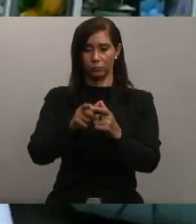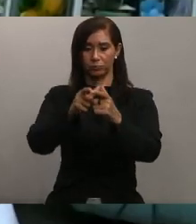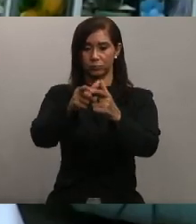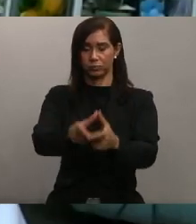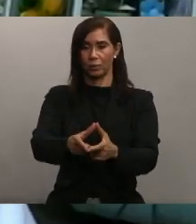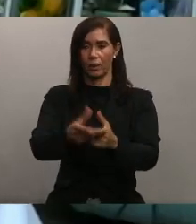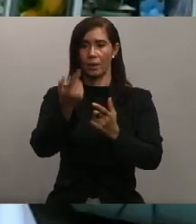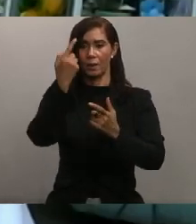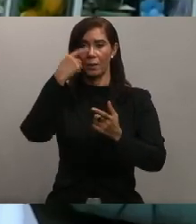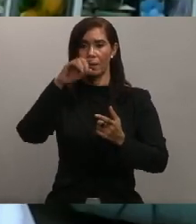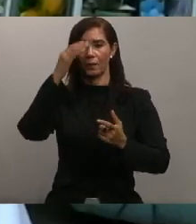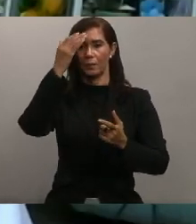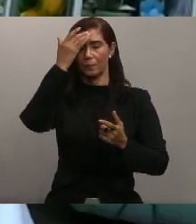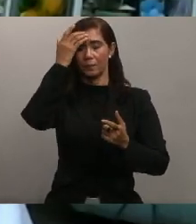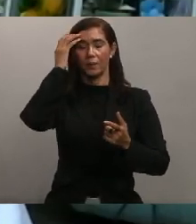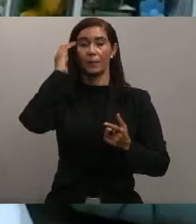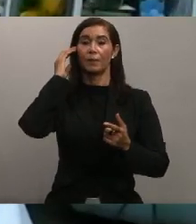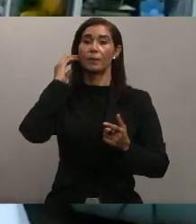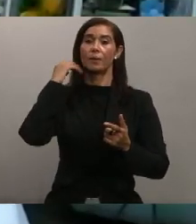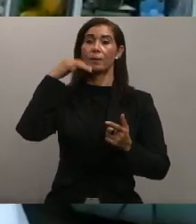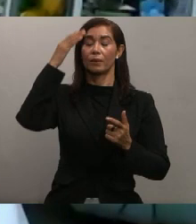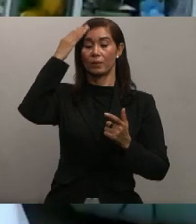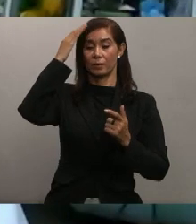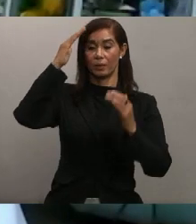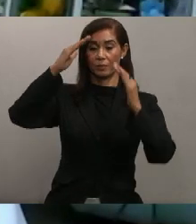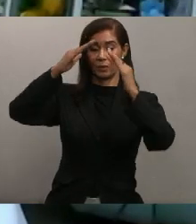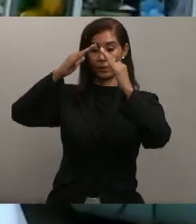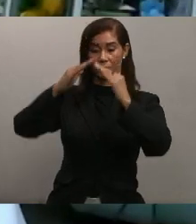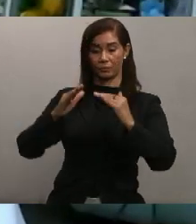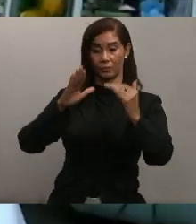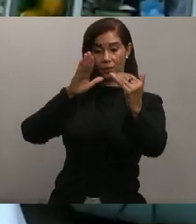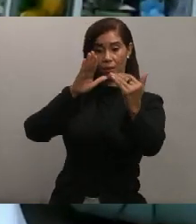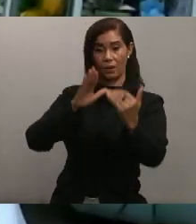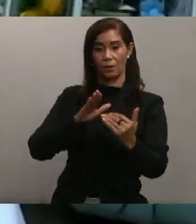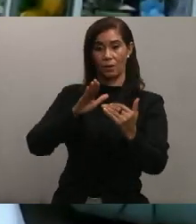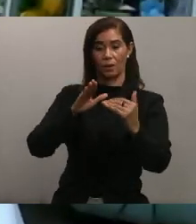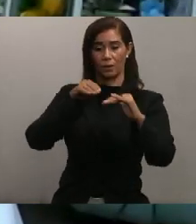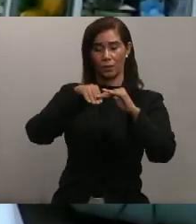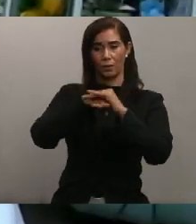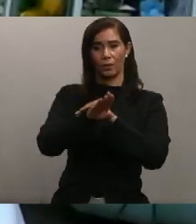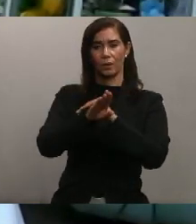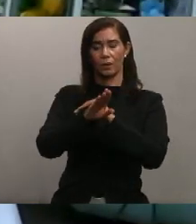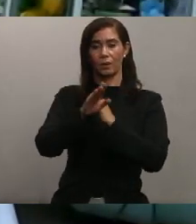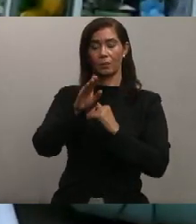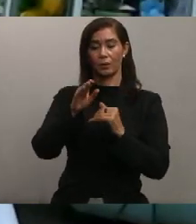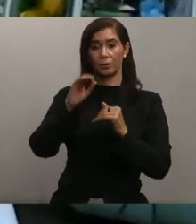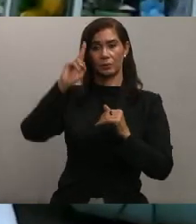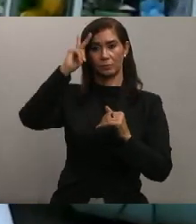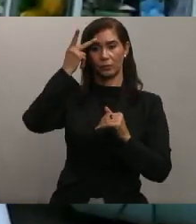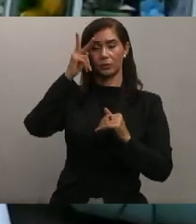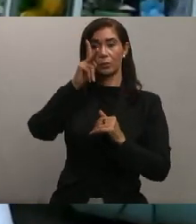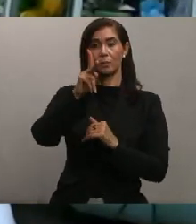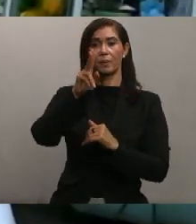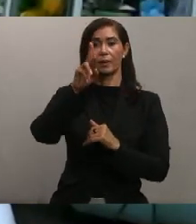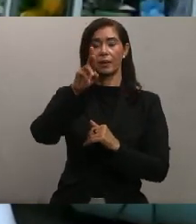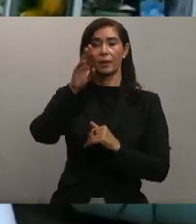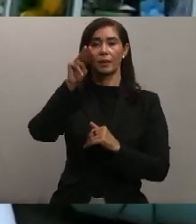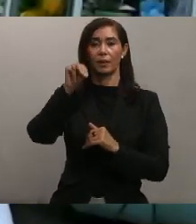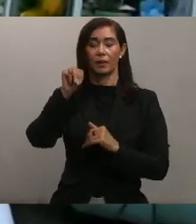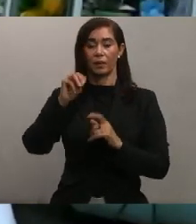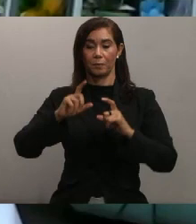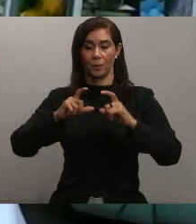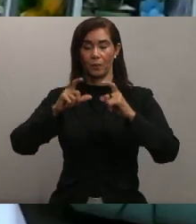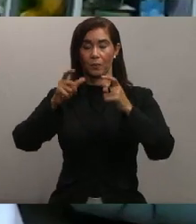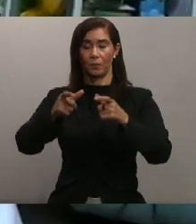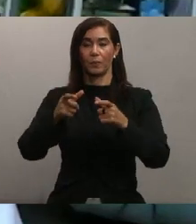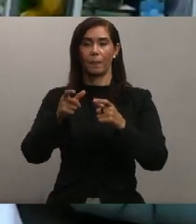de conocimiento que hay una carpa provisional que había instalado el PRM. Pregunta concreta, ¿las pruebas